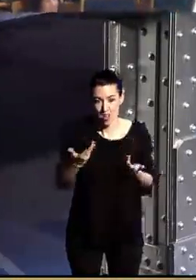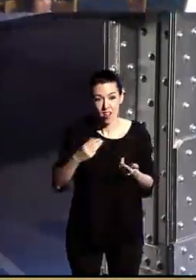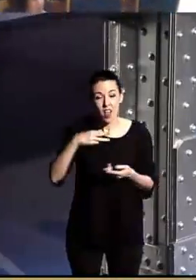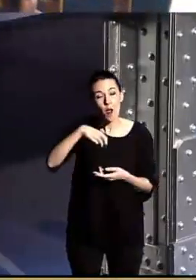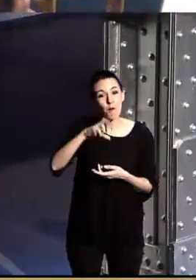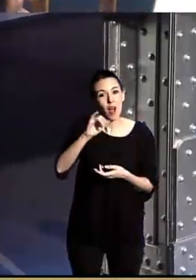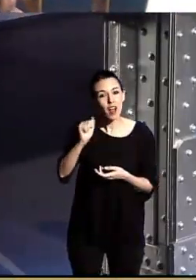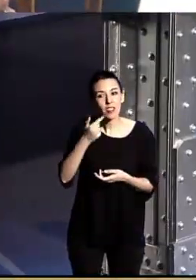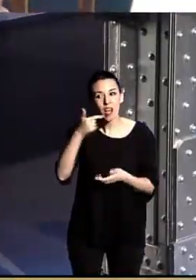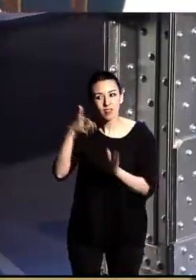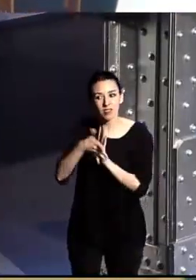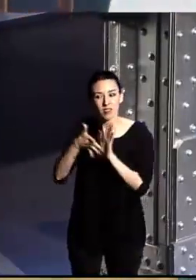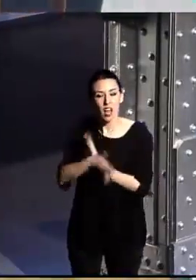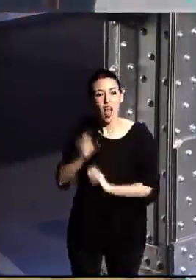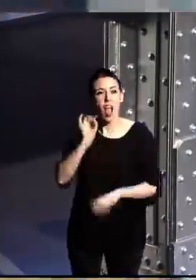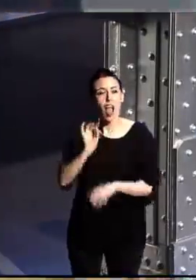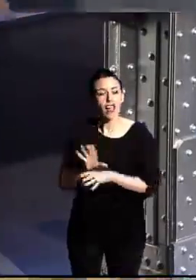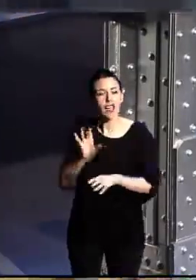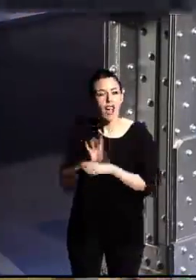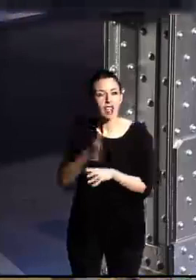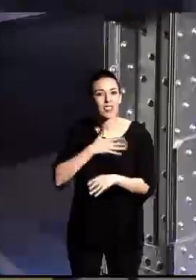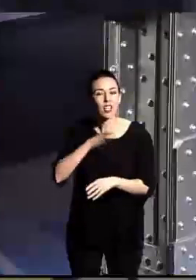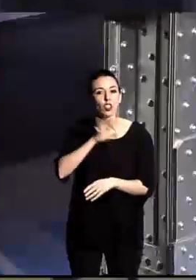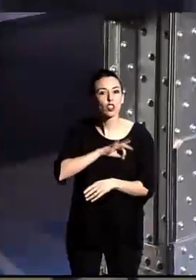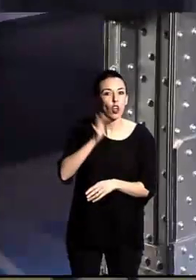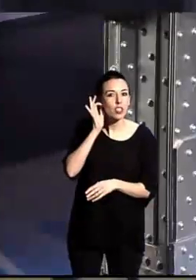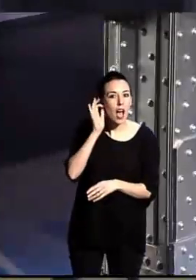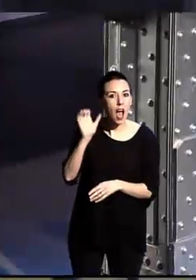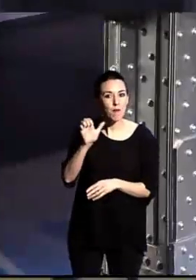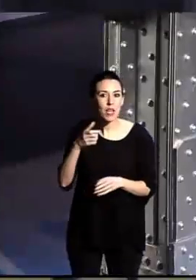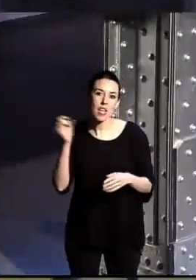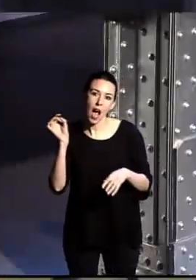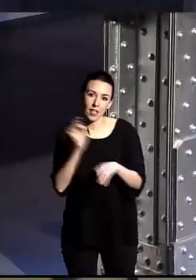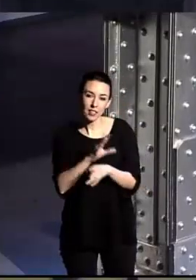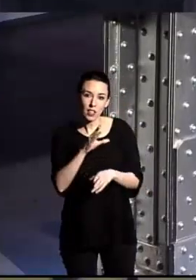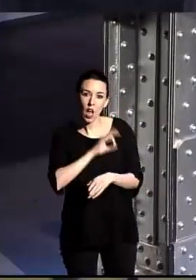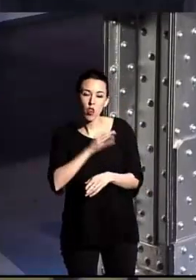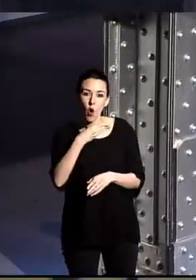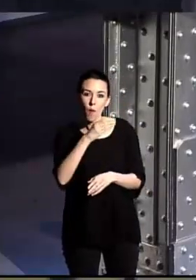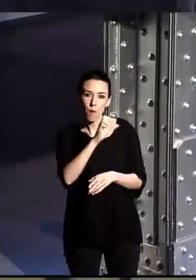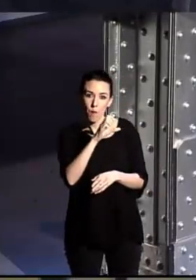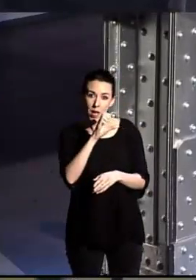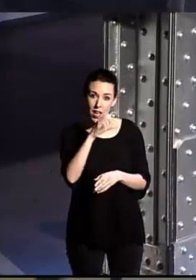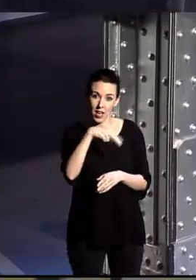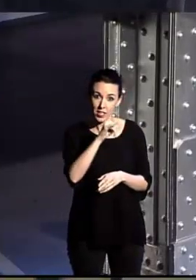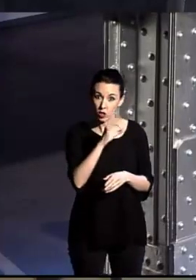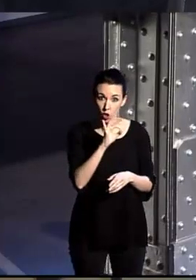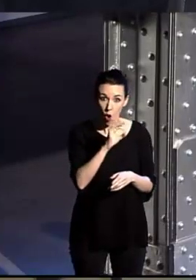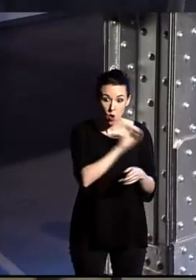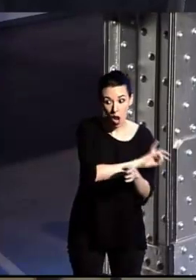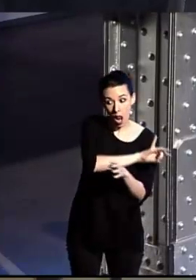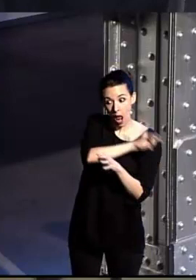María ha contado las cartas de doña Emilia a don Benito. Las cartas de don Benito a doña Emilia no se